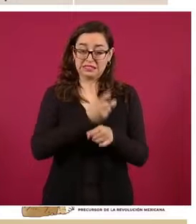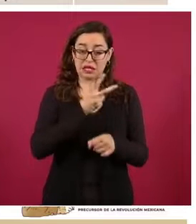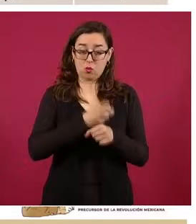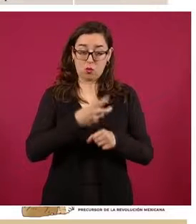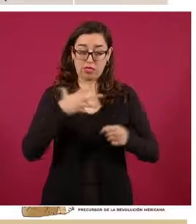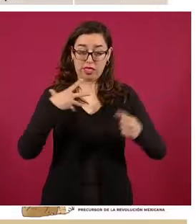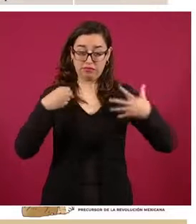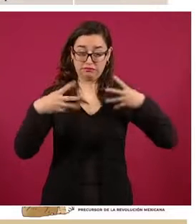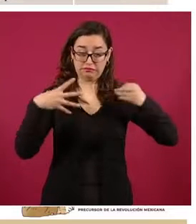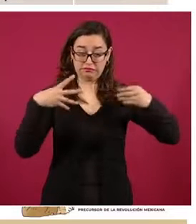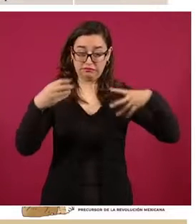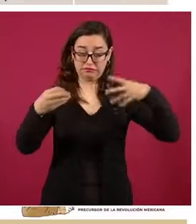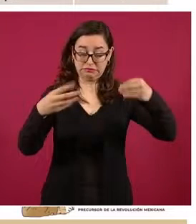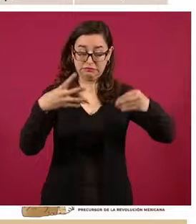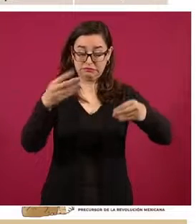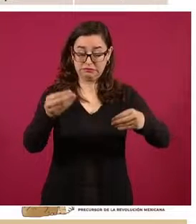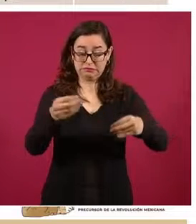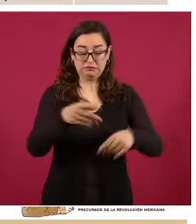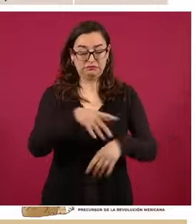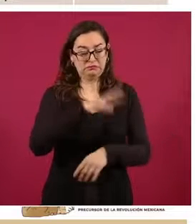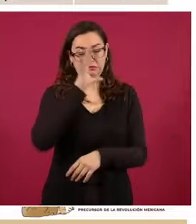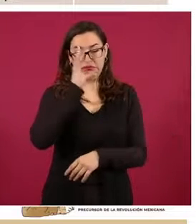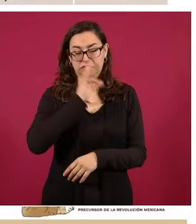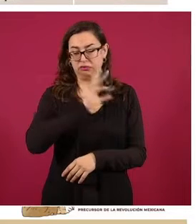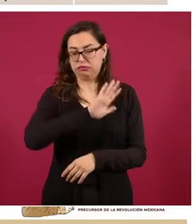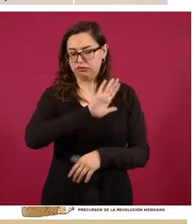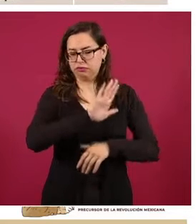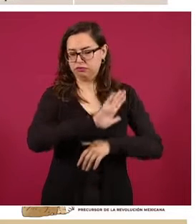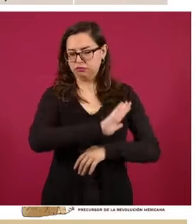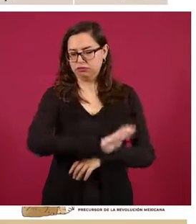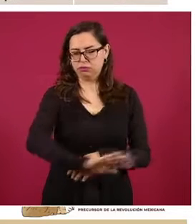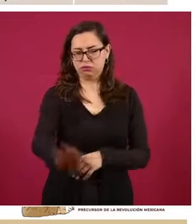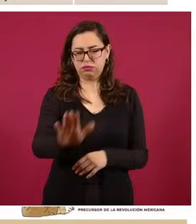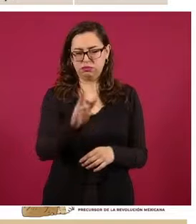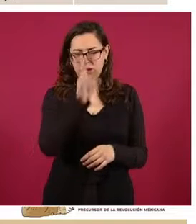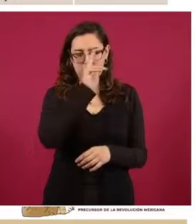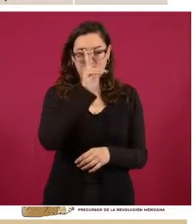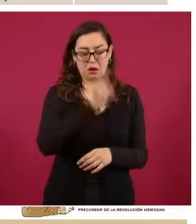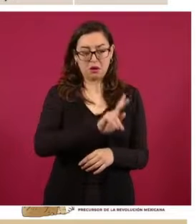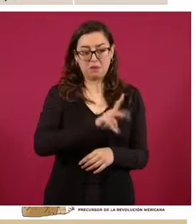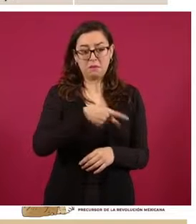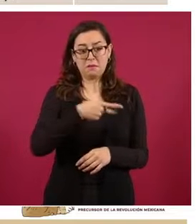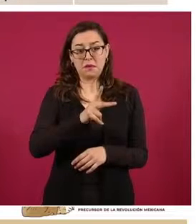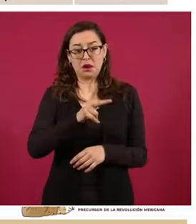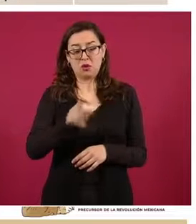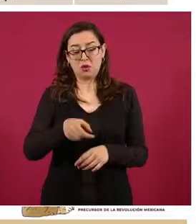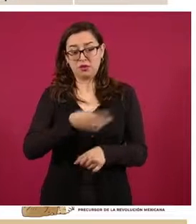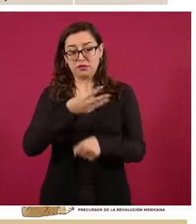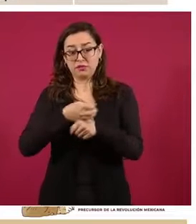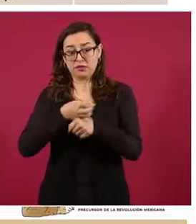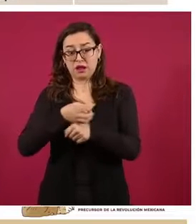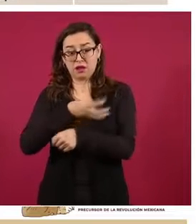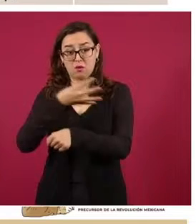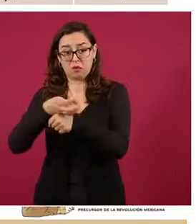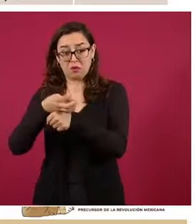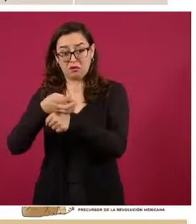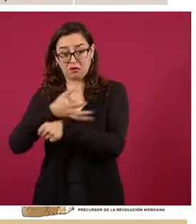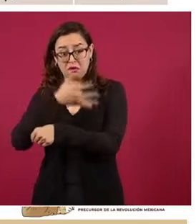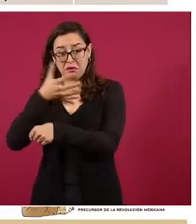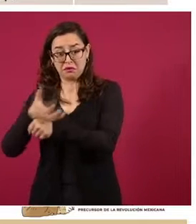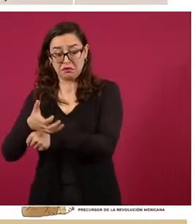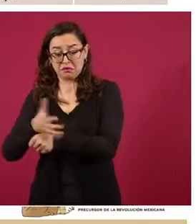pero posteriormente la tercera, la cuarta y la quinta, que pueden ver, es mínima la intensidad de enfermedad grave